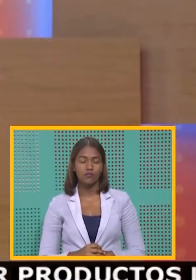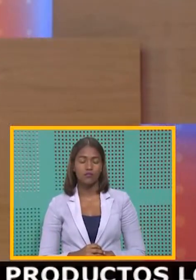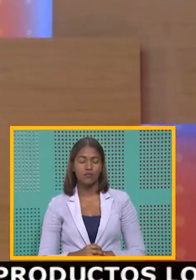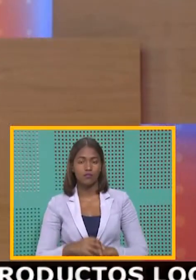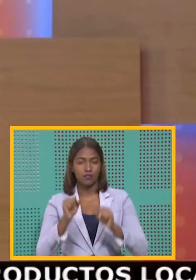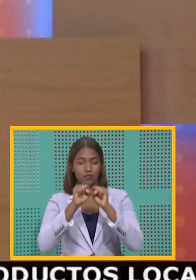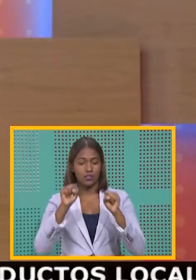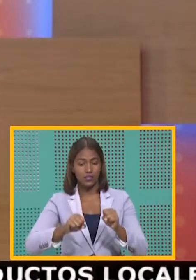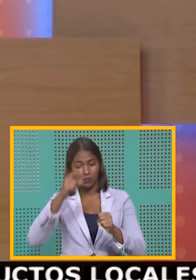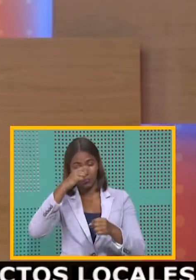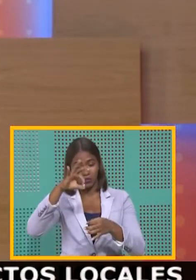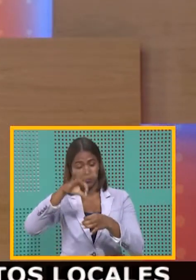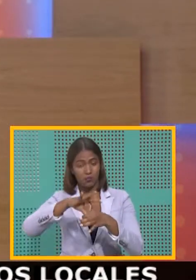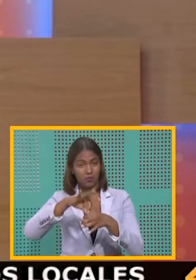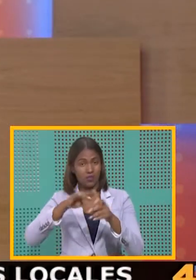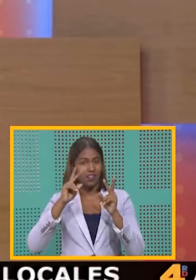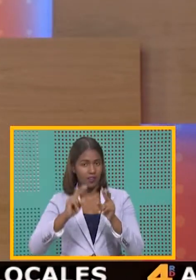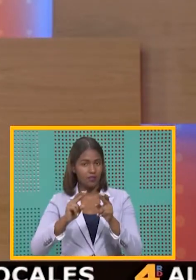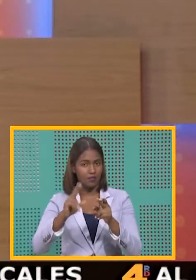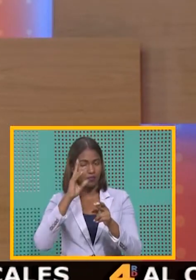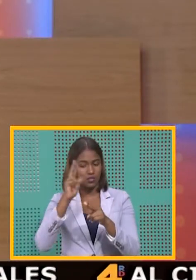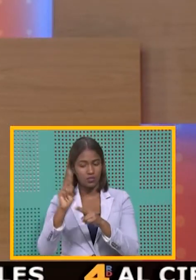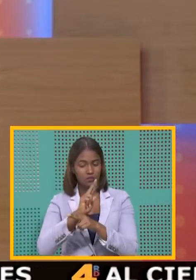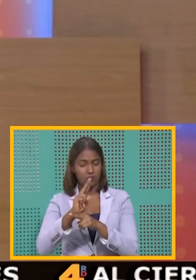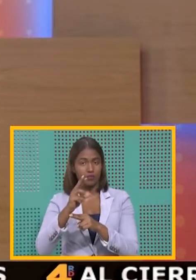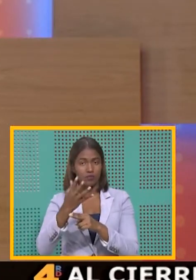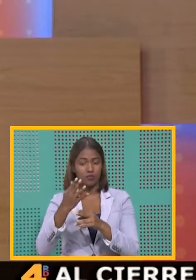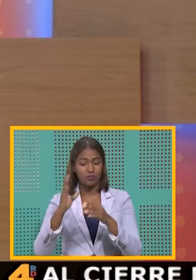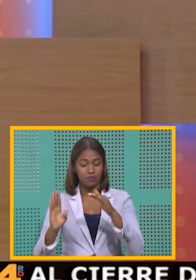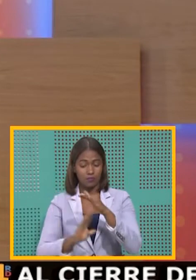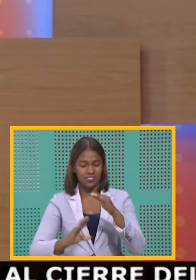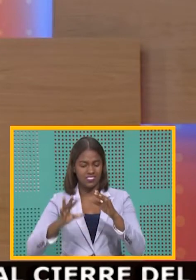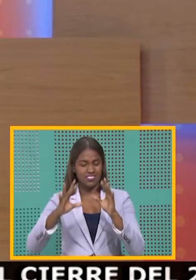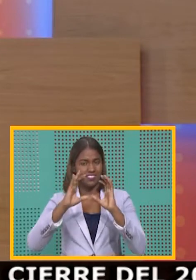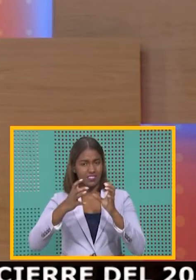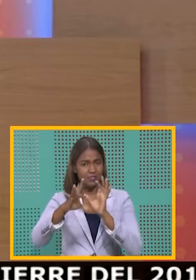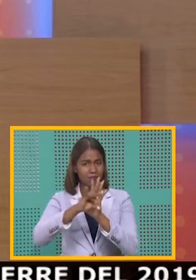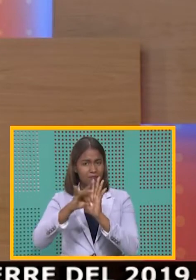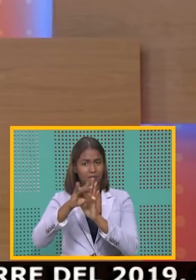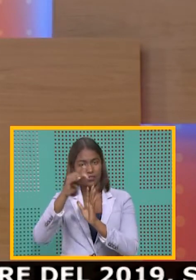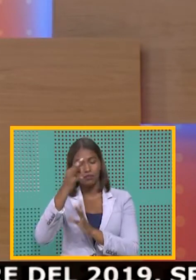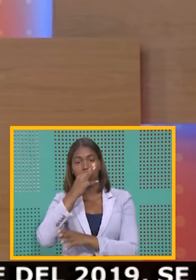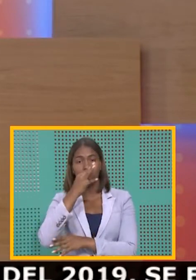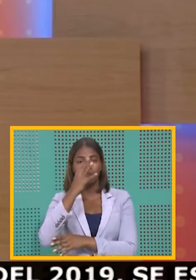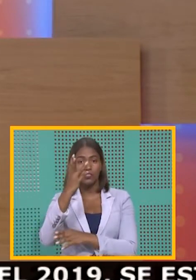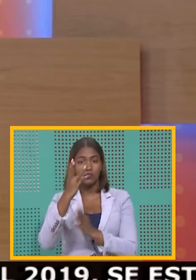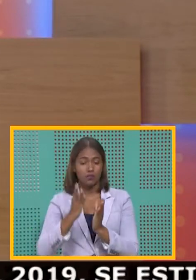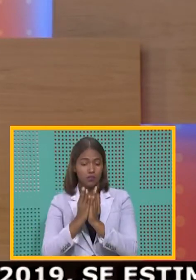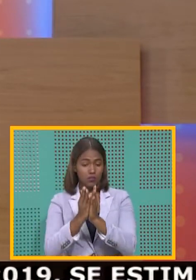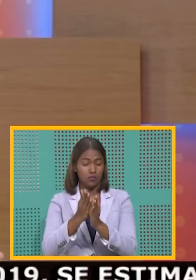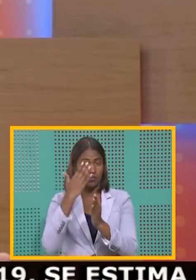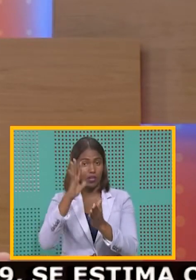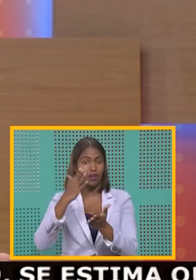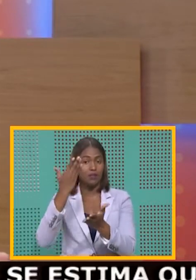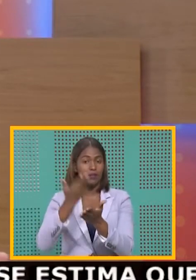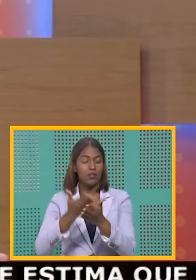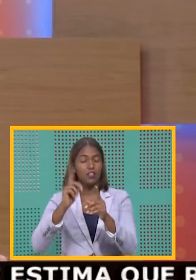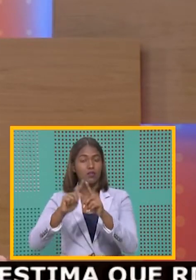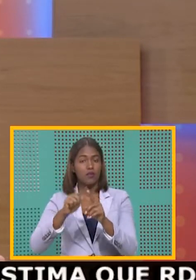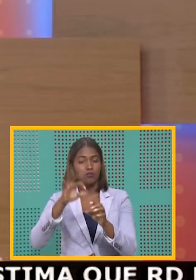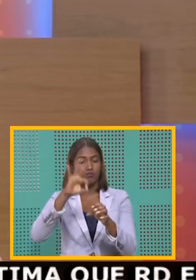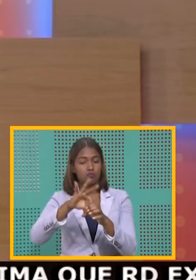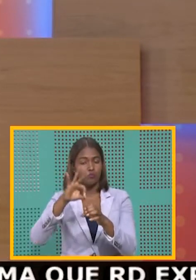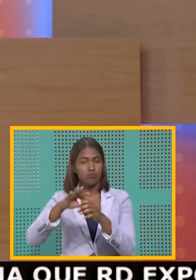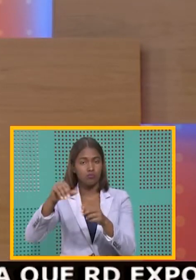El sistema de voto automatizado que se utilizará en las primarias simultáneas del próximo 6 de octubre ha sido probado en varias elecciones